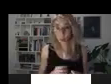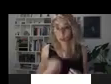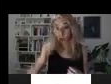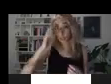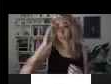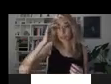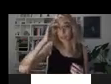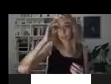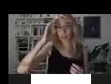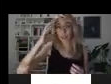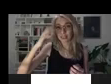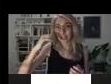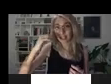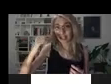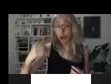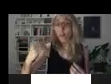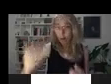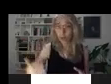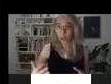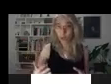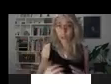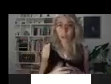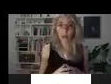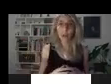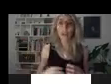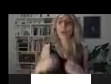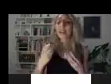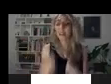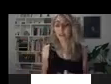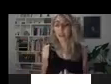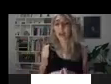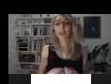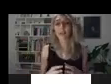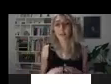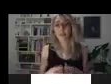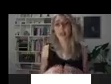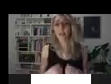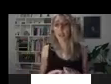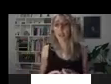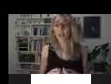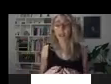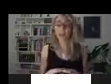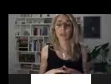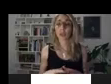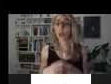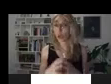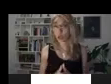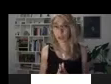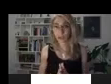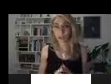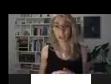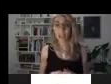o situaciones, se hace complejo de medir, ¿no? Y cuantificar específicamente en